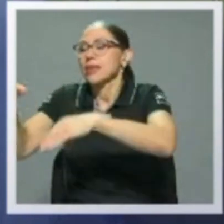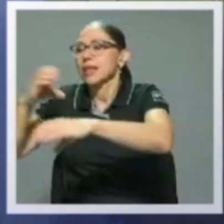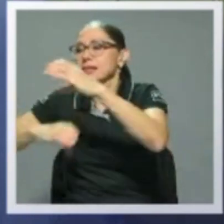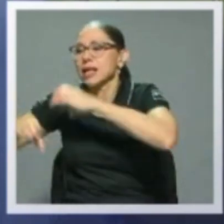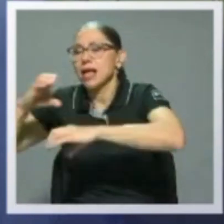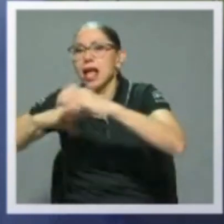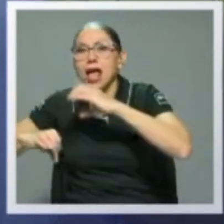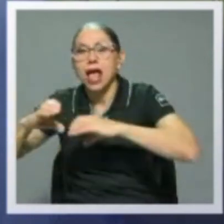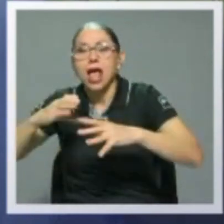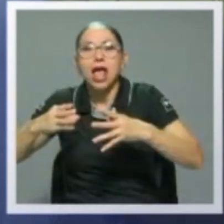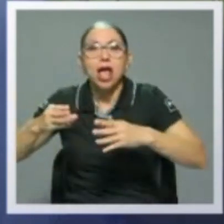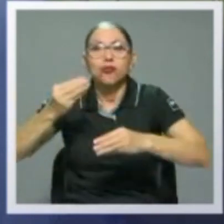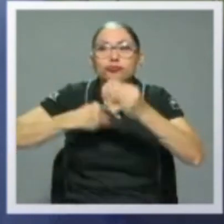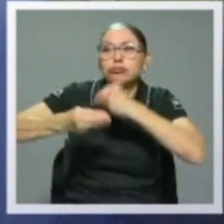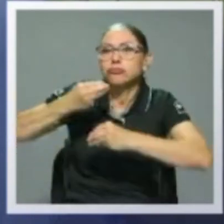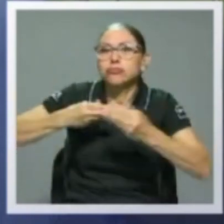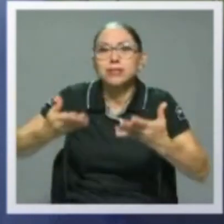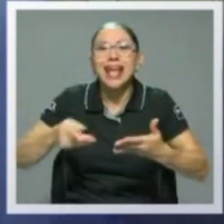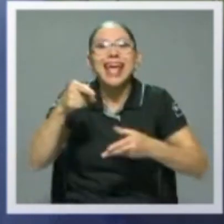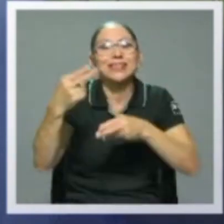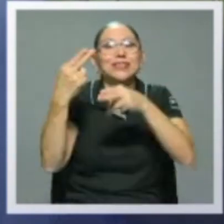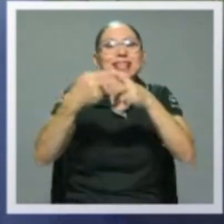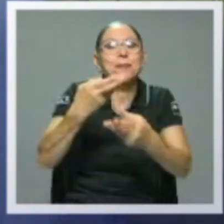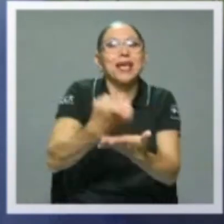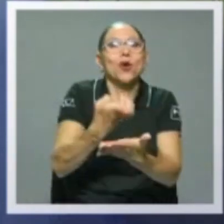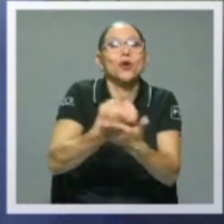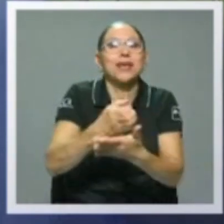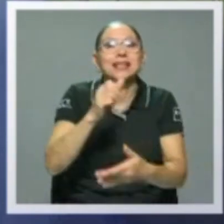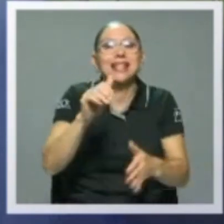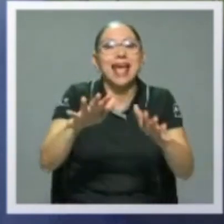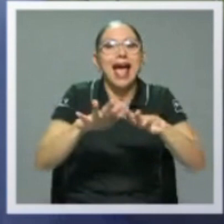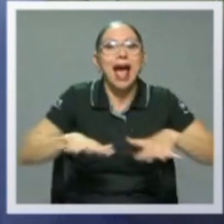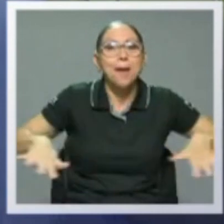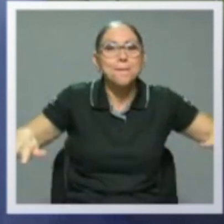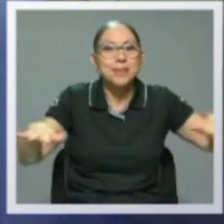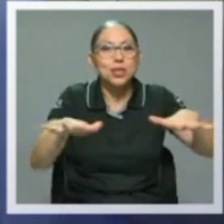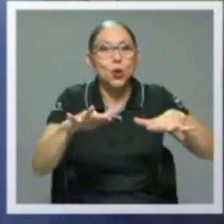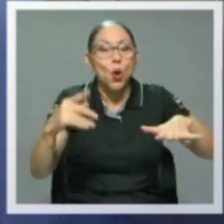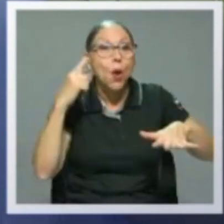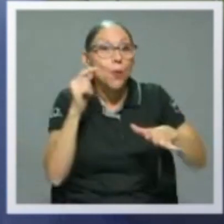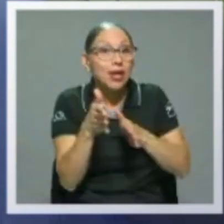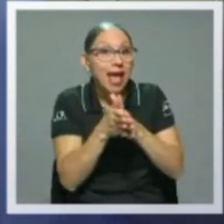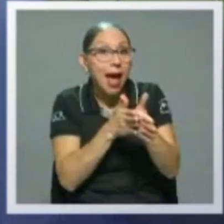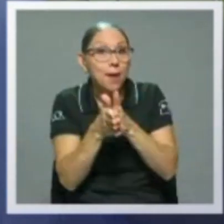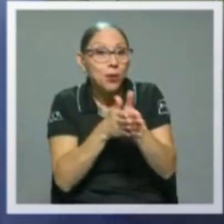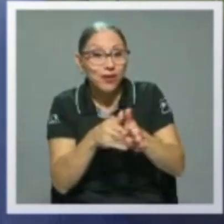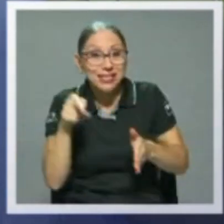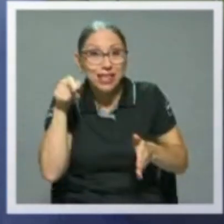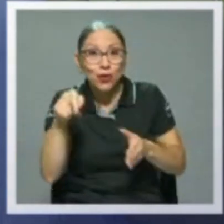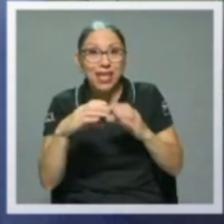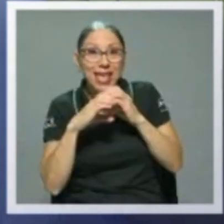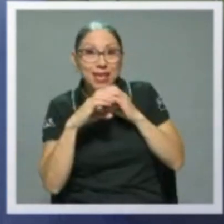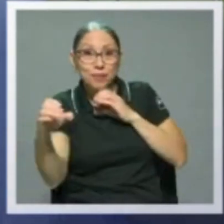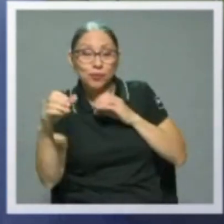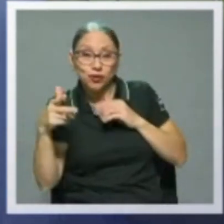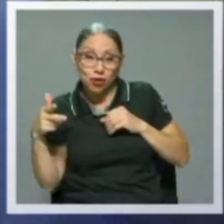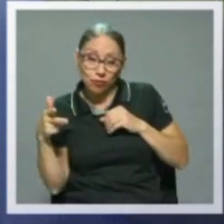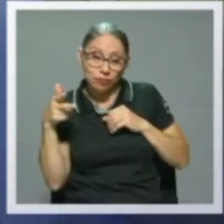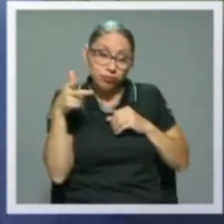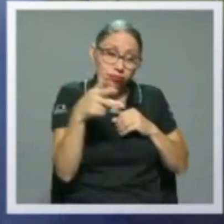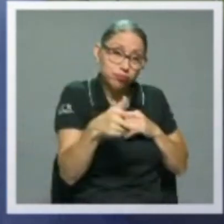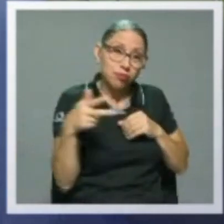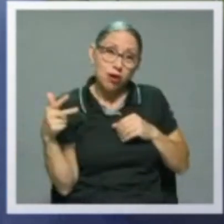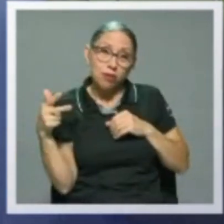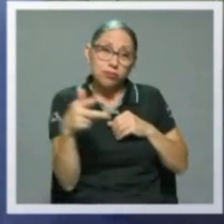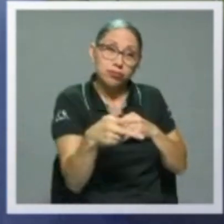ámbito, porque a la vez, aprovechando que ahí se da la llegada de una gran cantidad